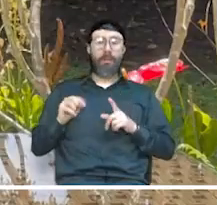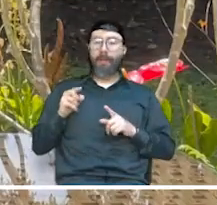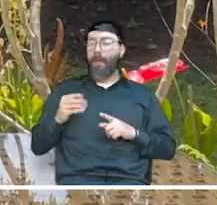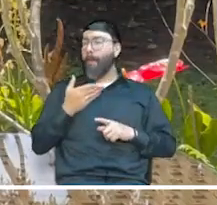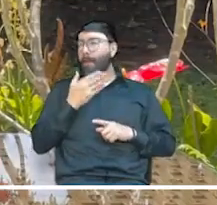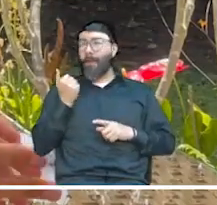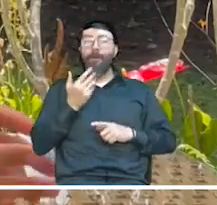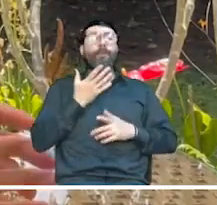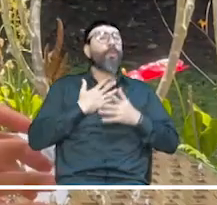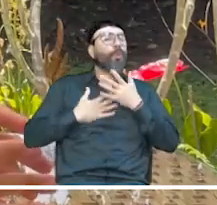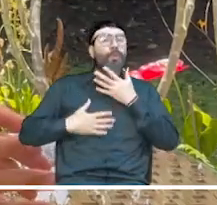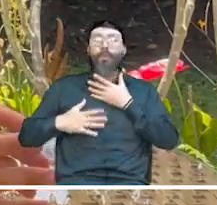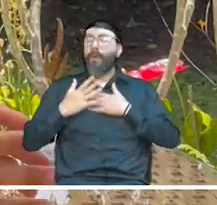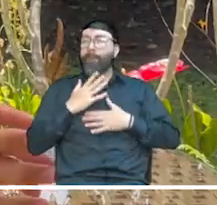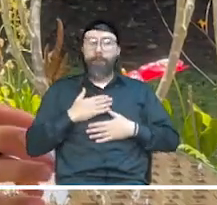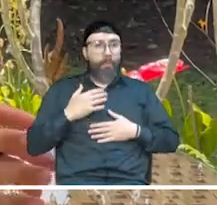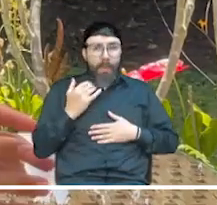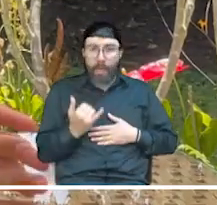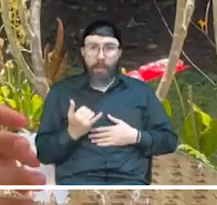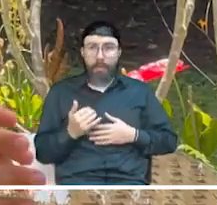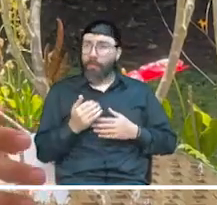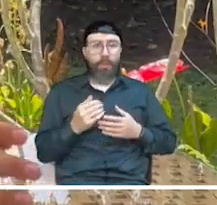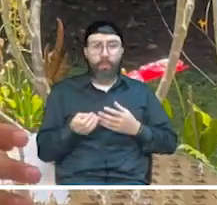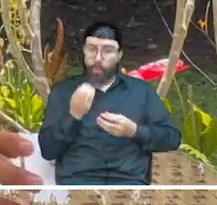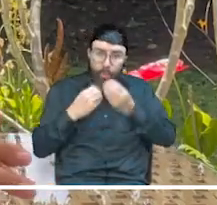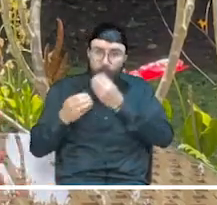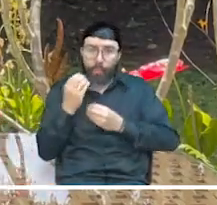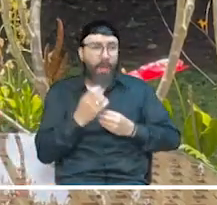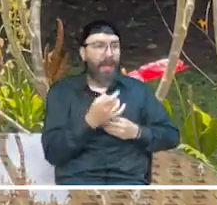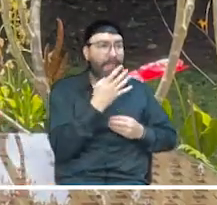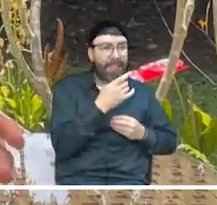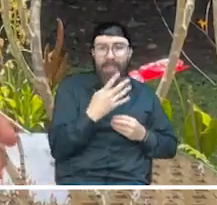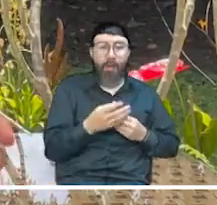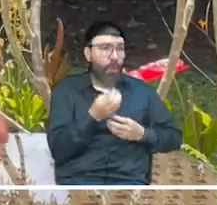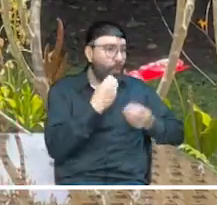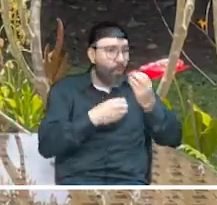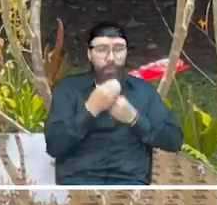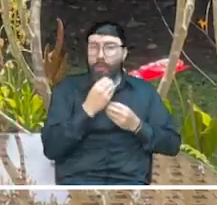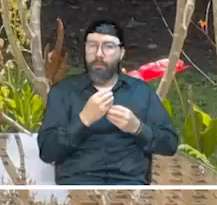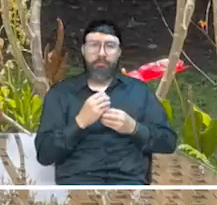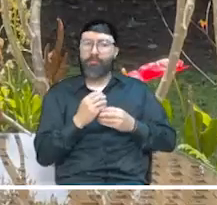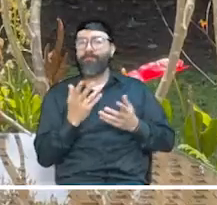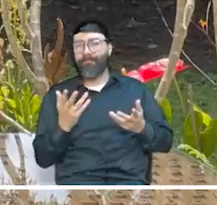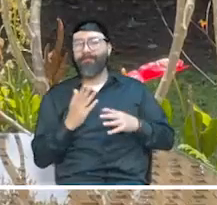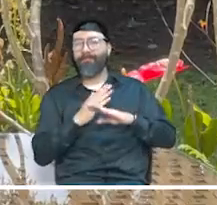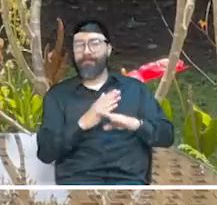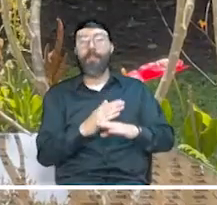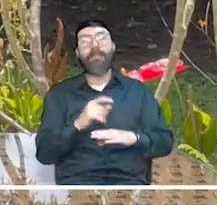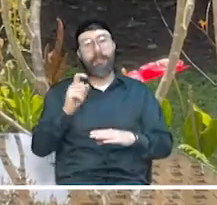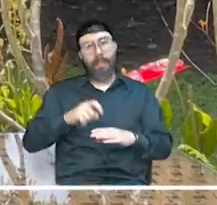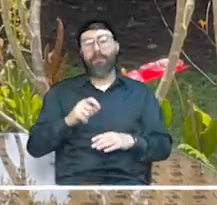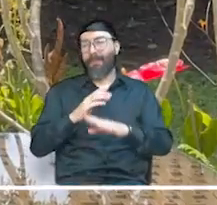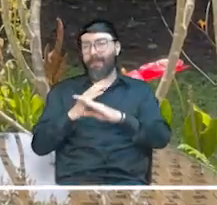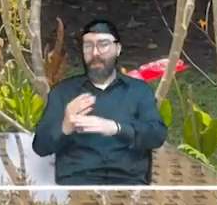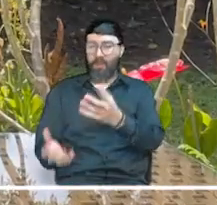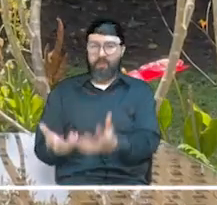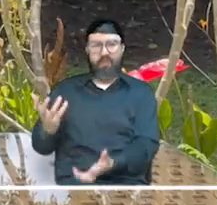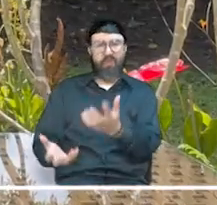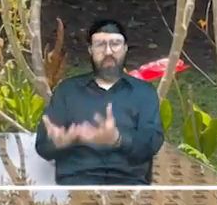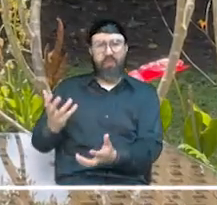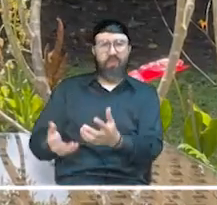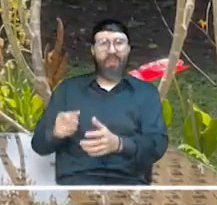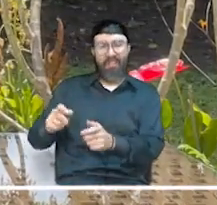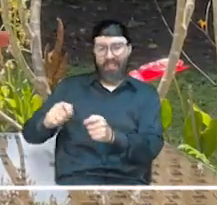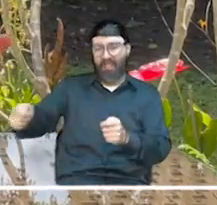saciedad para no tener que estar consumiendo tantos carbohidratos refinados. Lo que sí debemos evitar son los fritos, son los aceites que ya